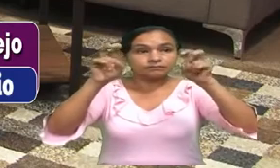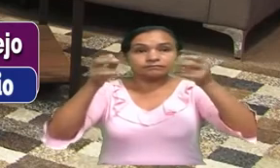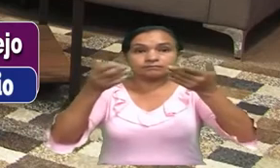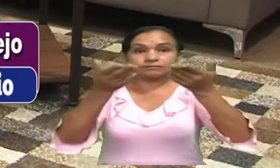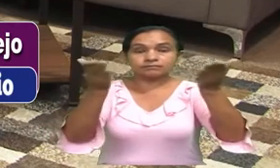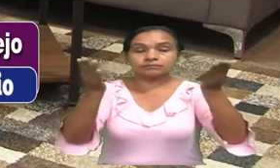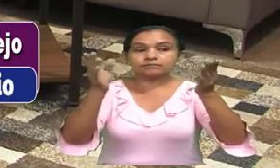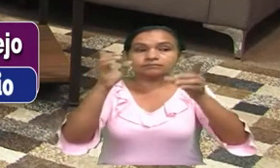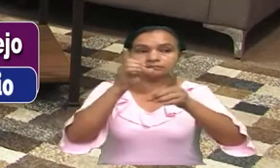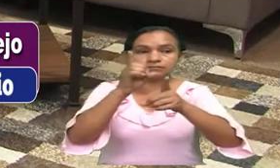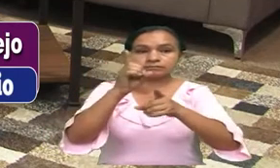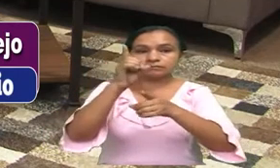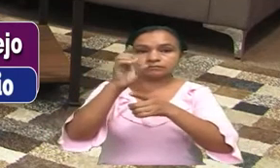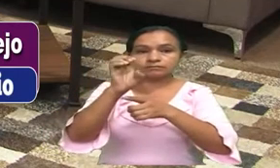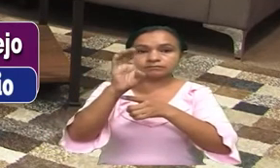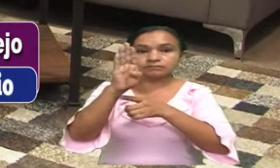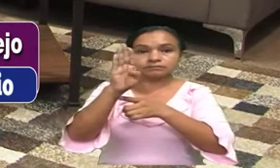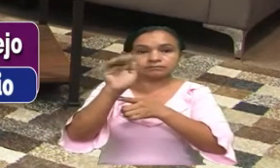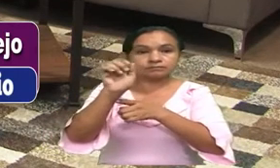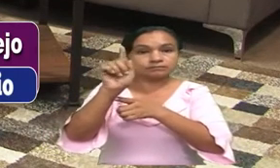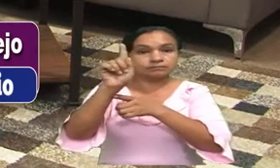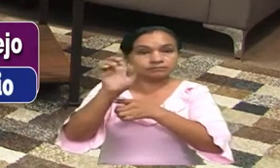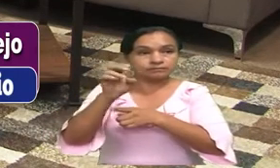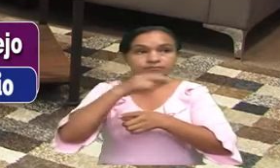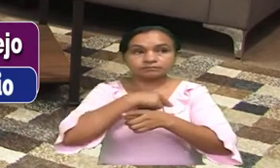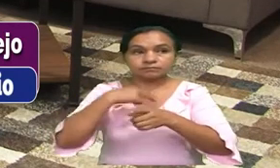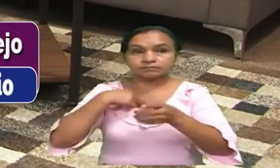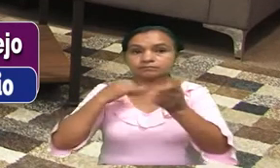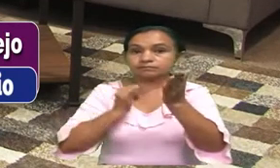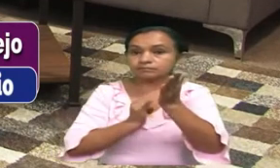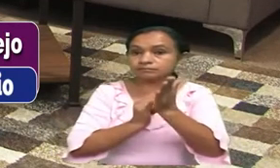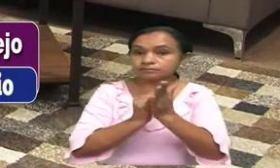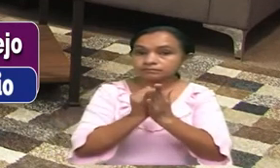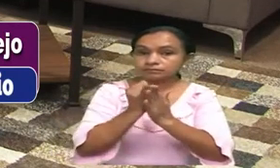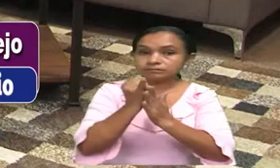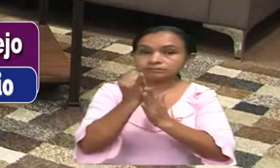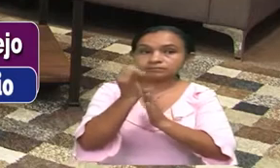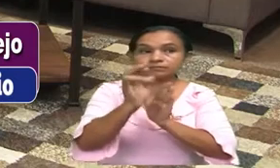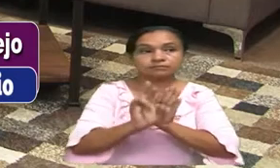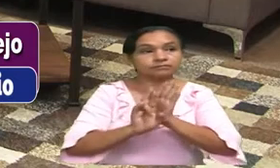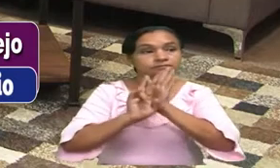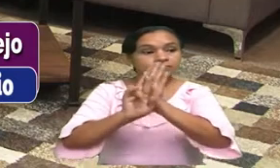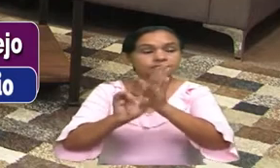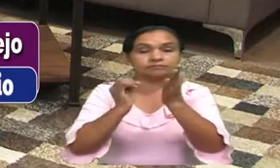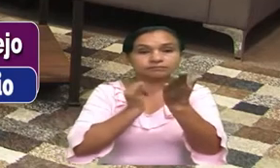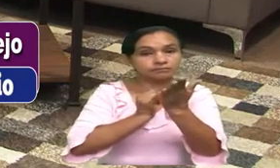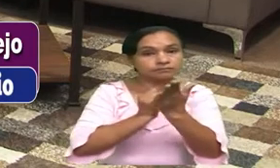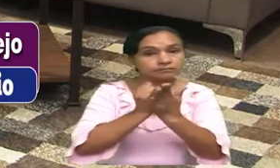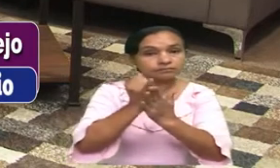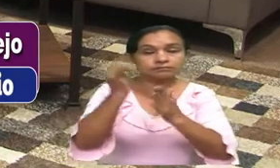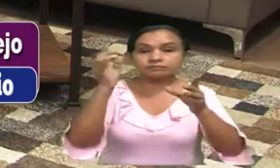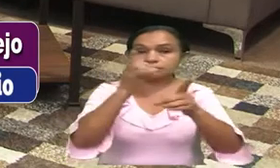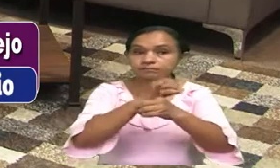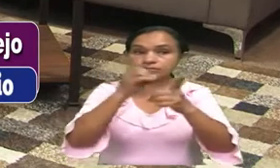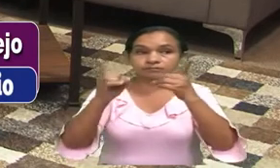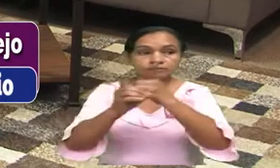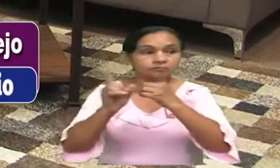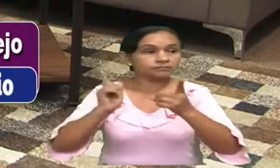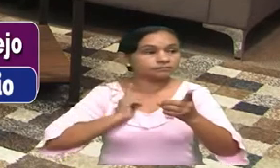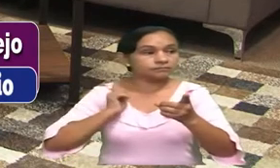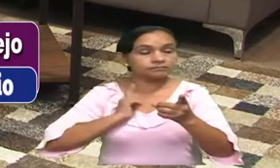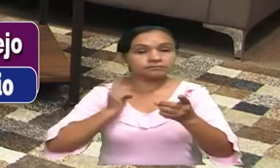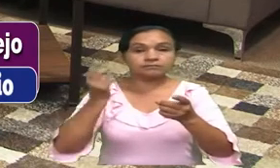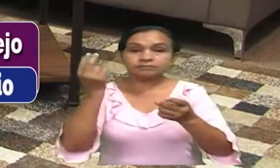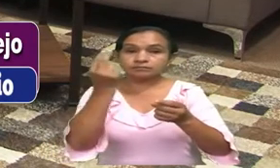también hay un debate, porque cuando se hace una investigación, los resultados de la investigación deben de llegar a los